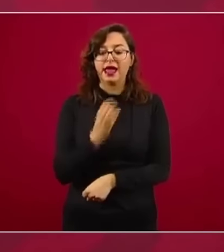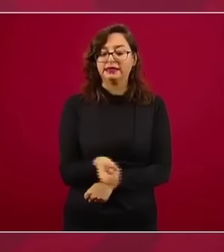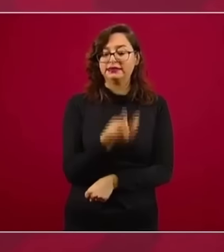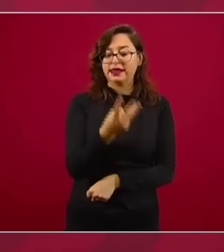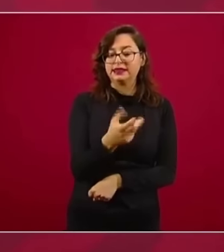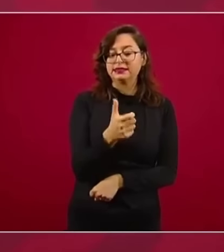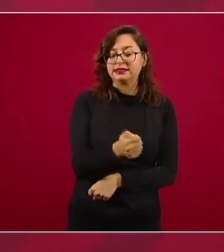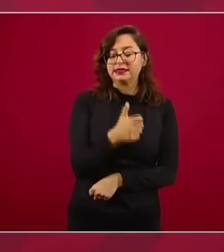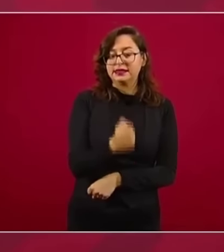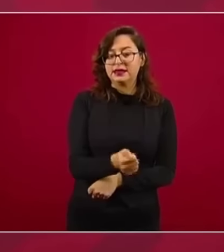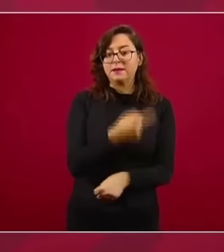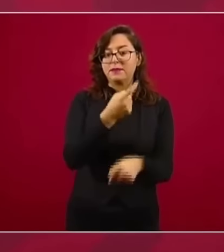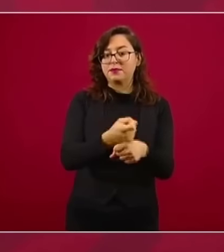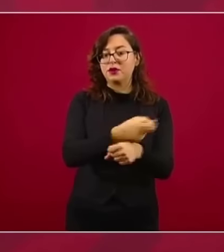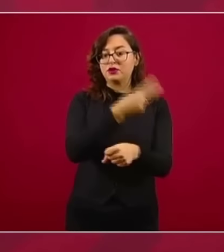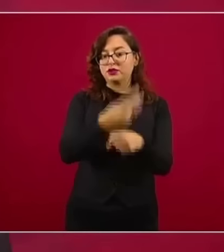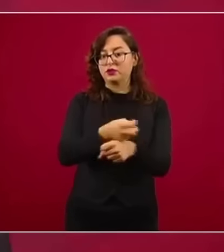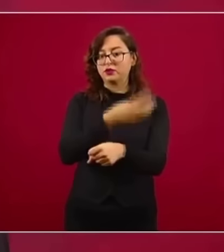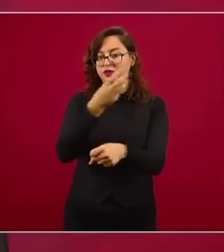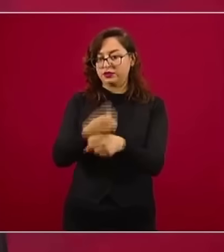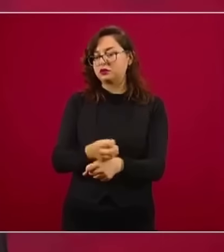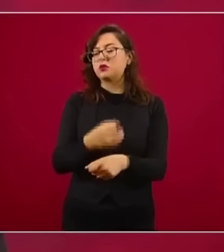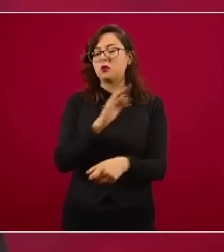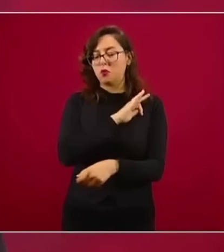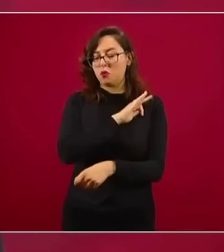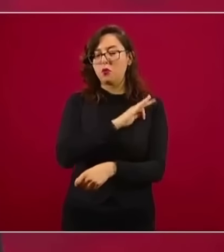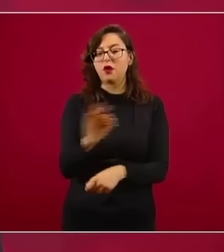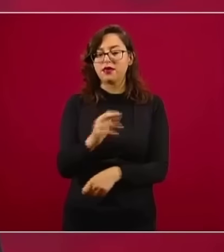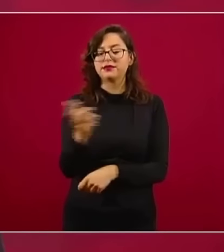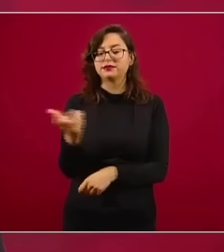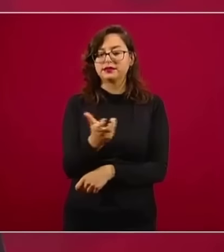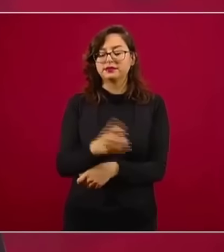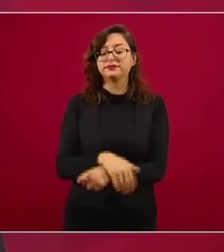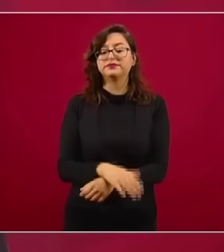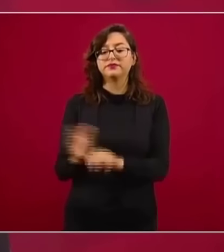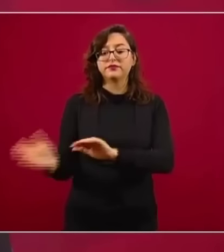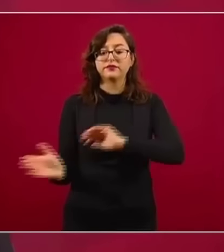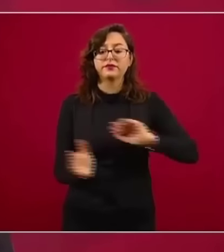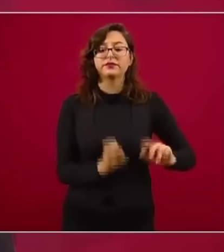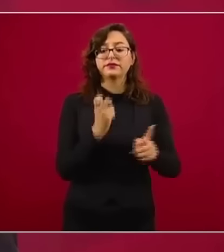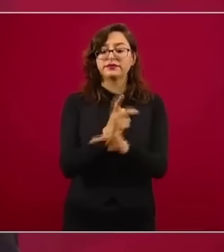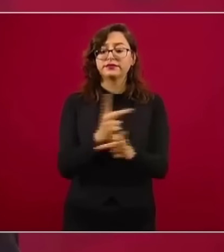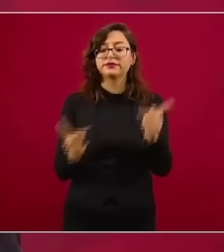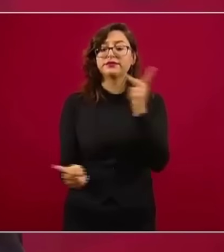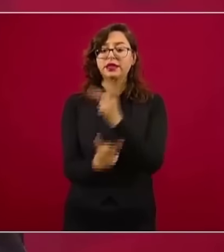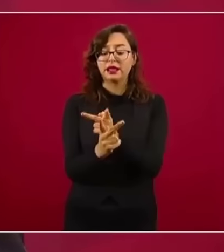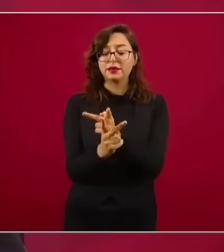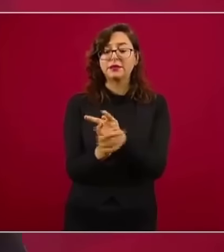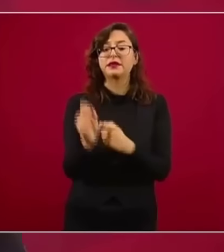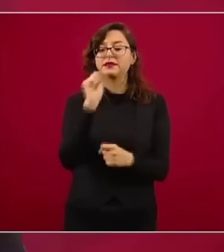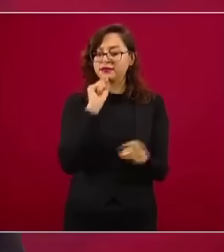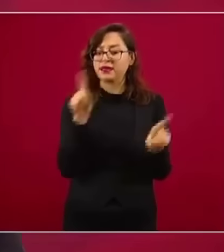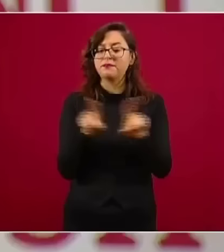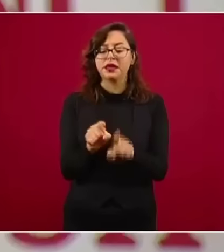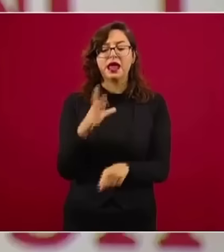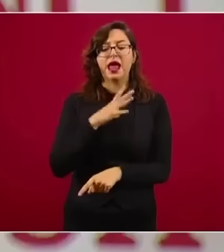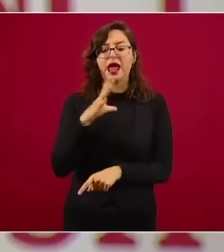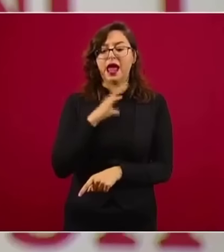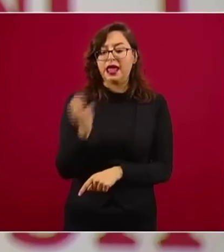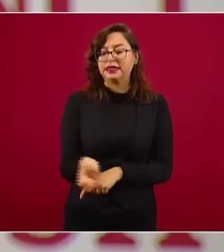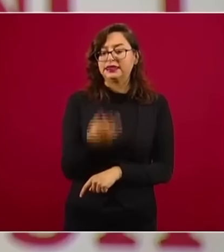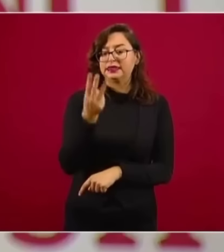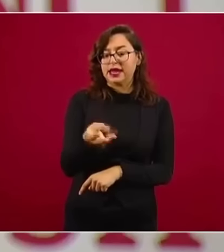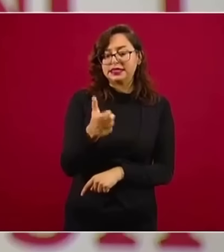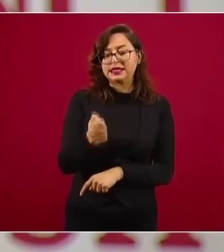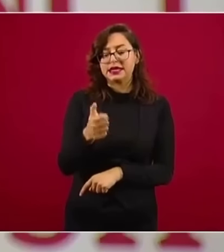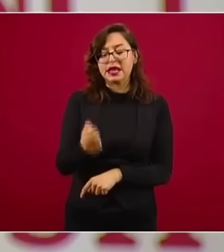tercero, primero, segundo y tercero de secundaria. Bachillerato tiene también tres canales y dos opciones